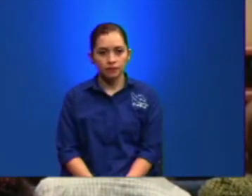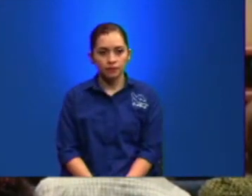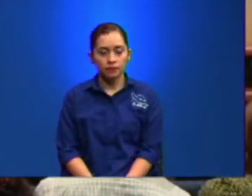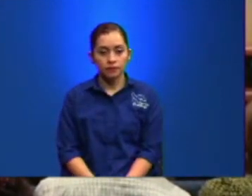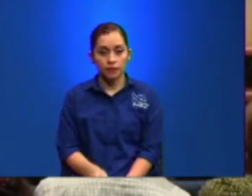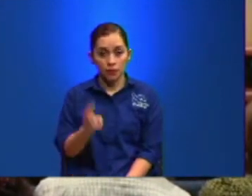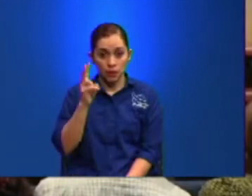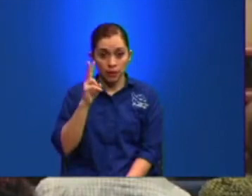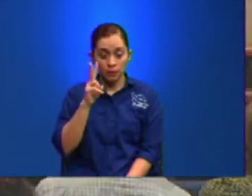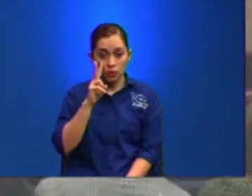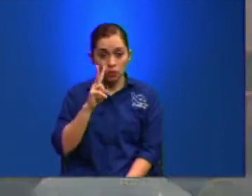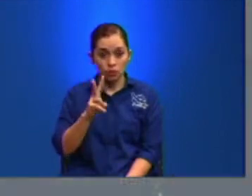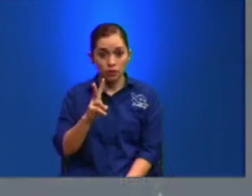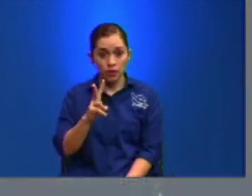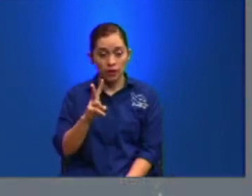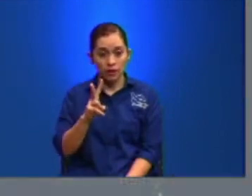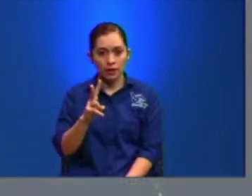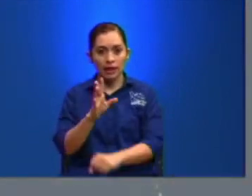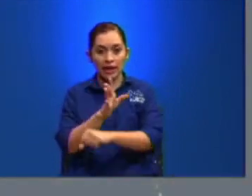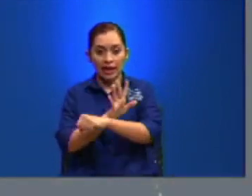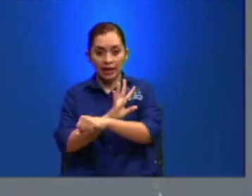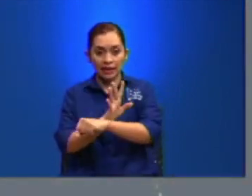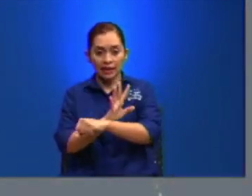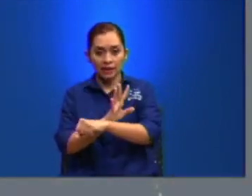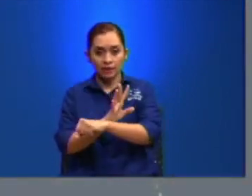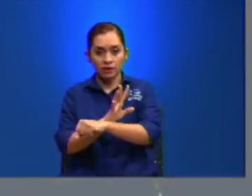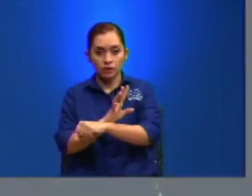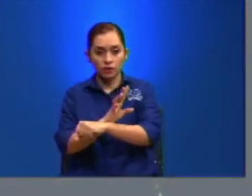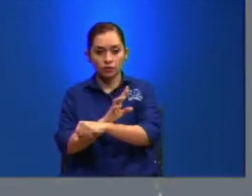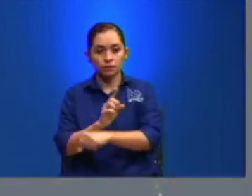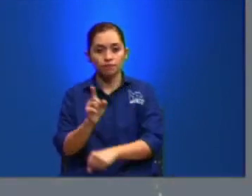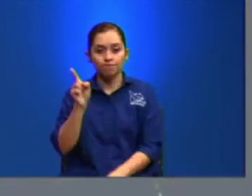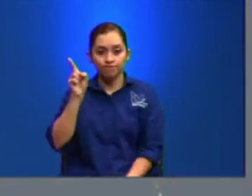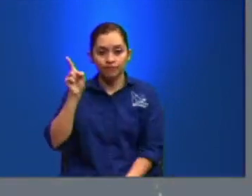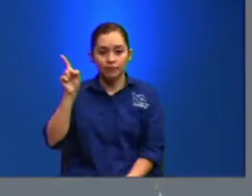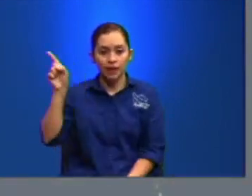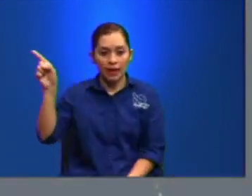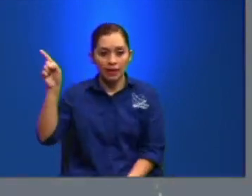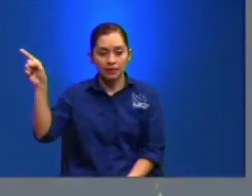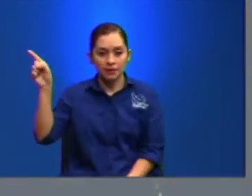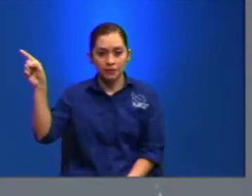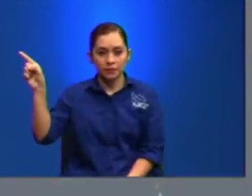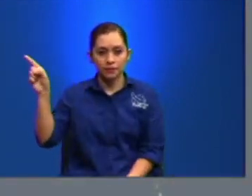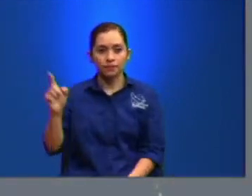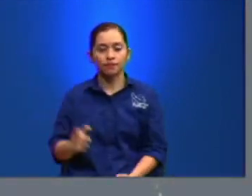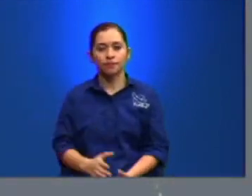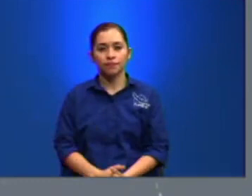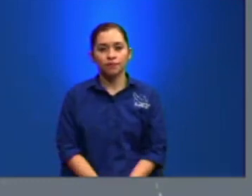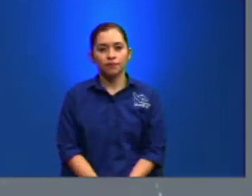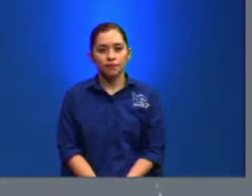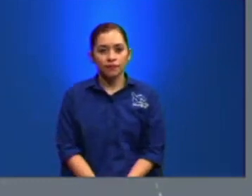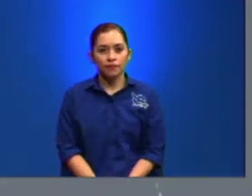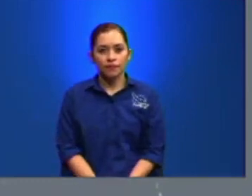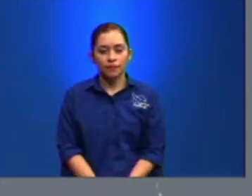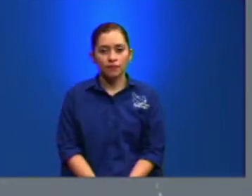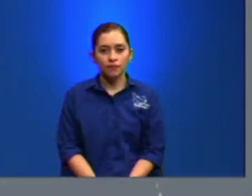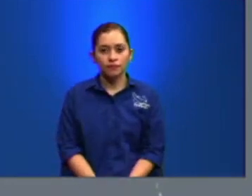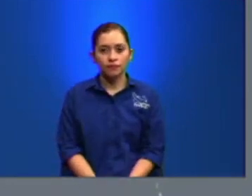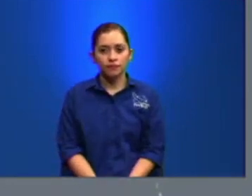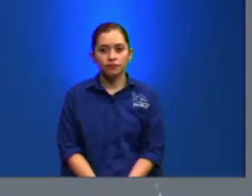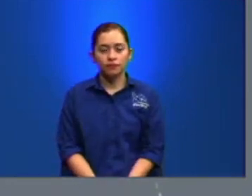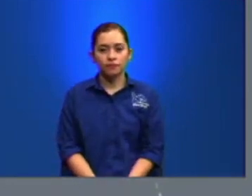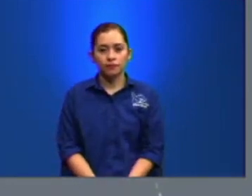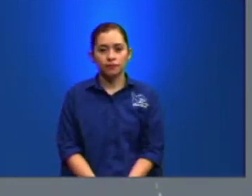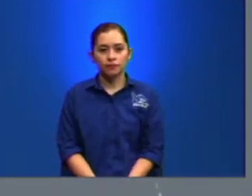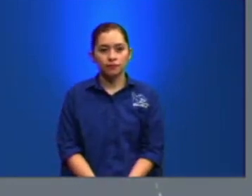vamos a ver si tengo aquí según yo que traía mis lentes pero no sé que los dice por aquí deben de estar es que es como son tan